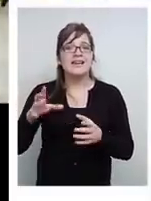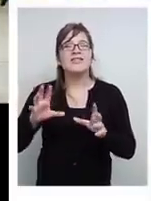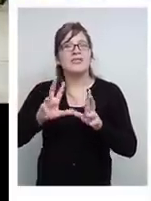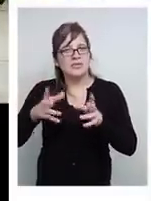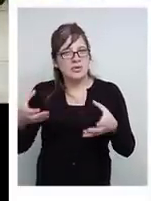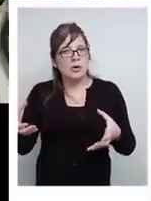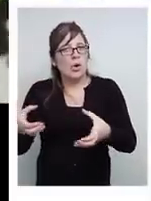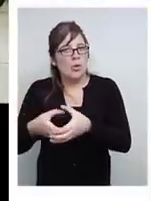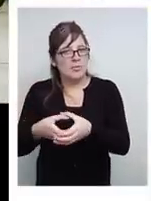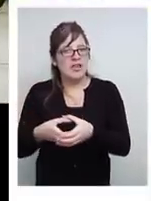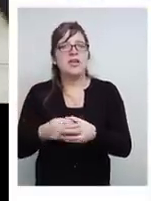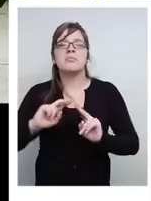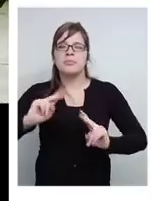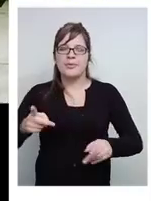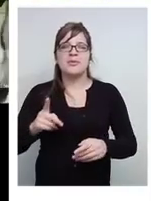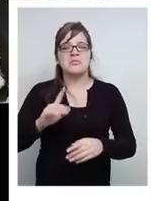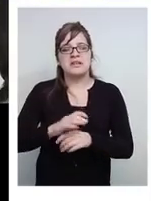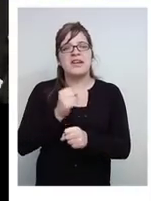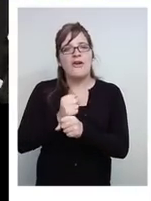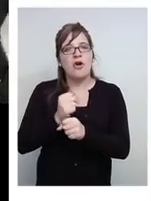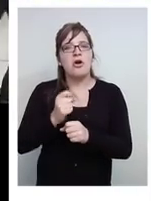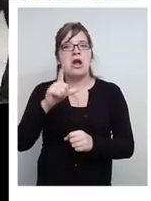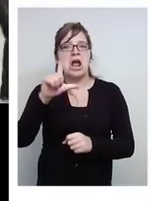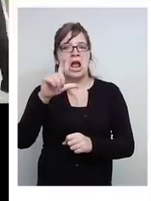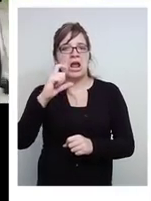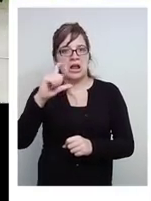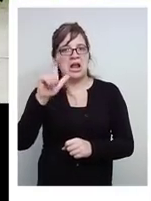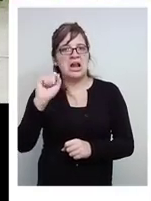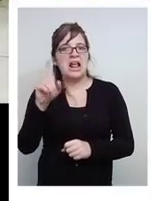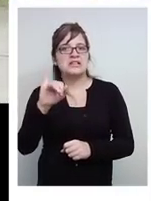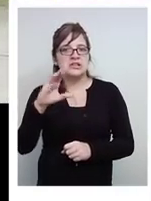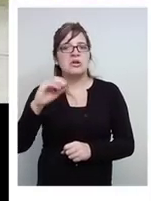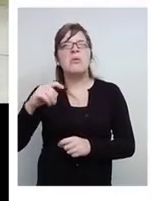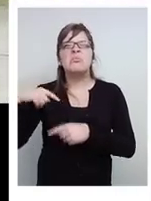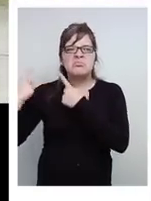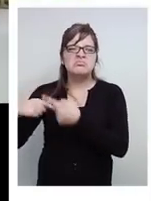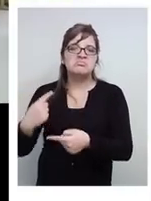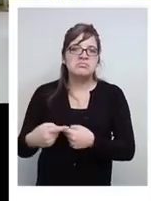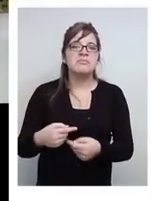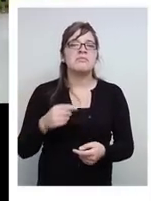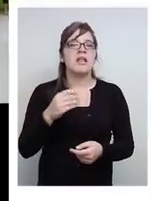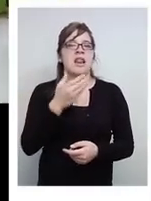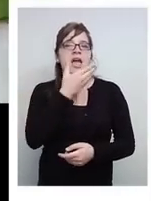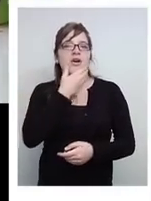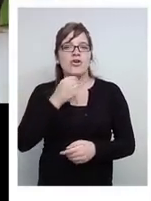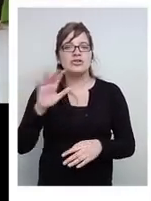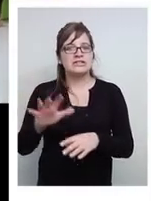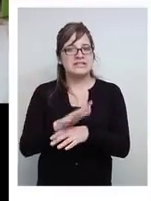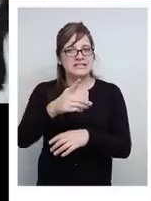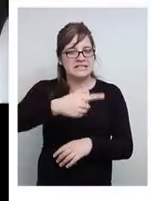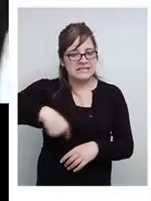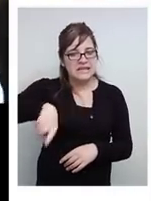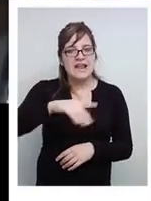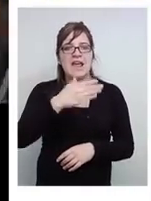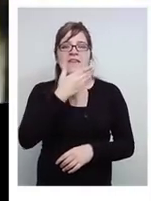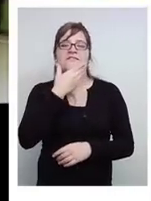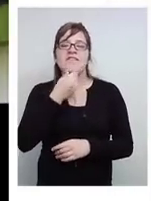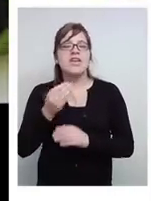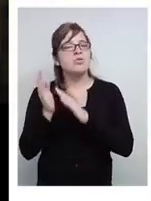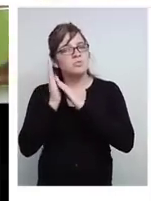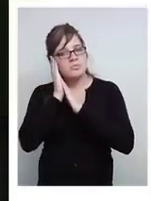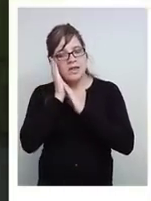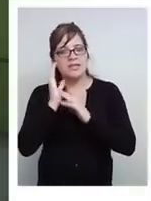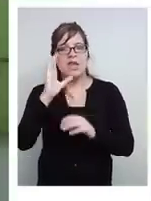compañía de repertorio clásico, entonces hemos hecho Lago de los Cisnes, Giselle, Bella Durmiente, Copelia,